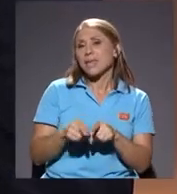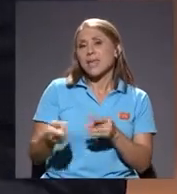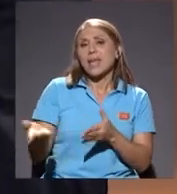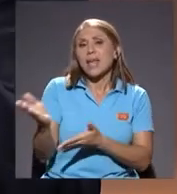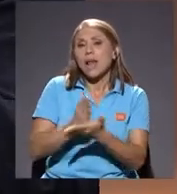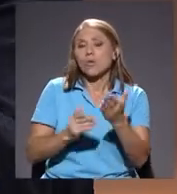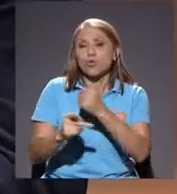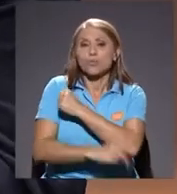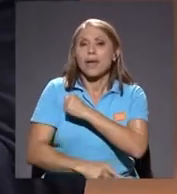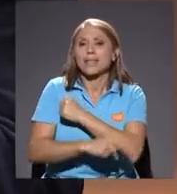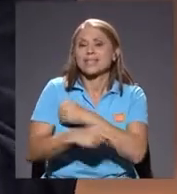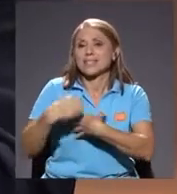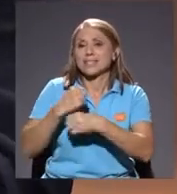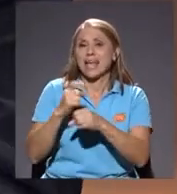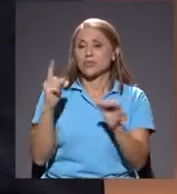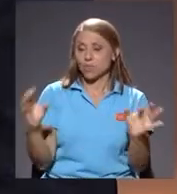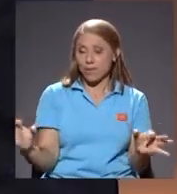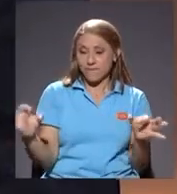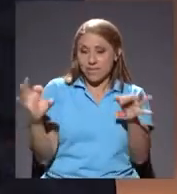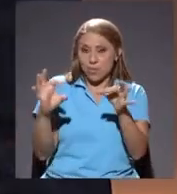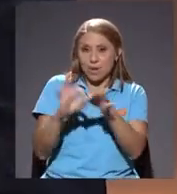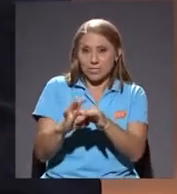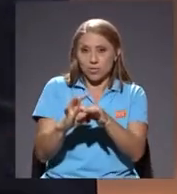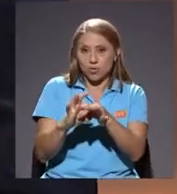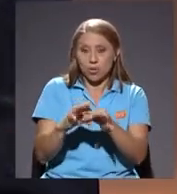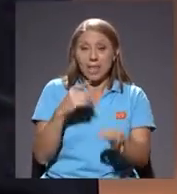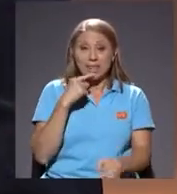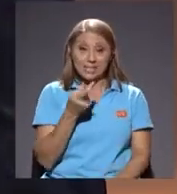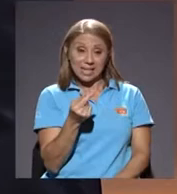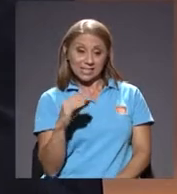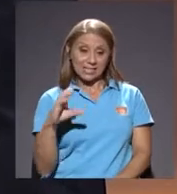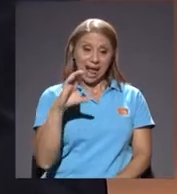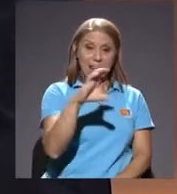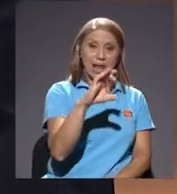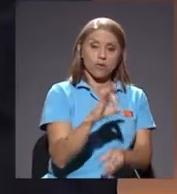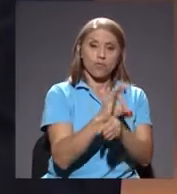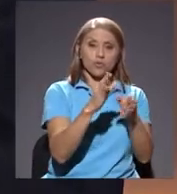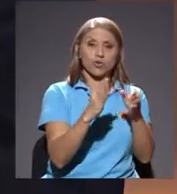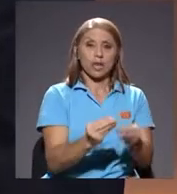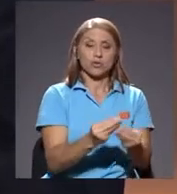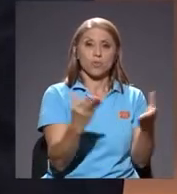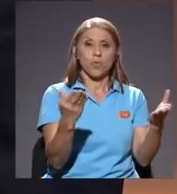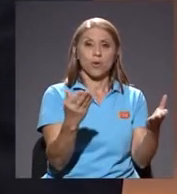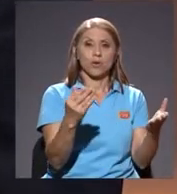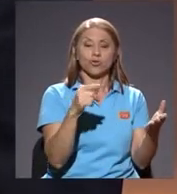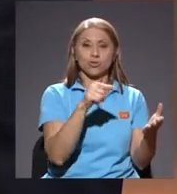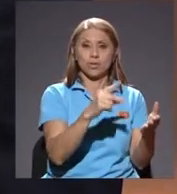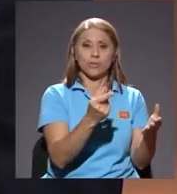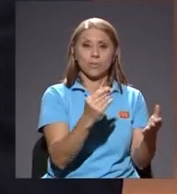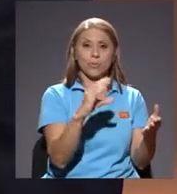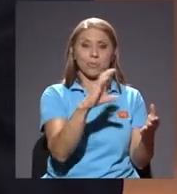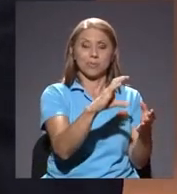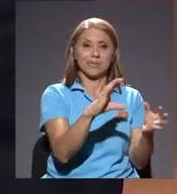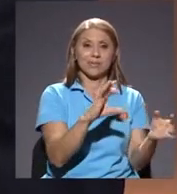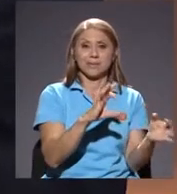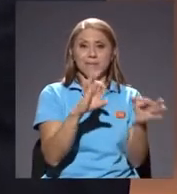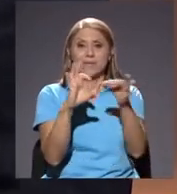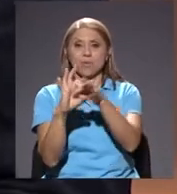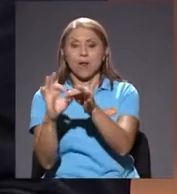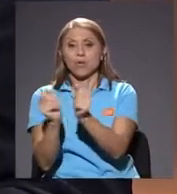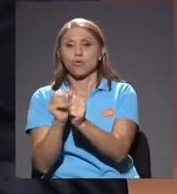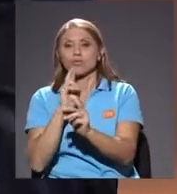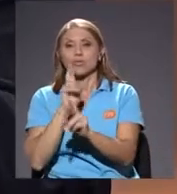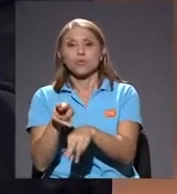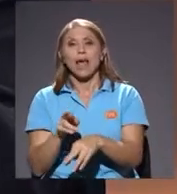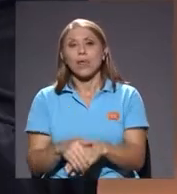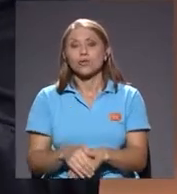países de que el salario de los funcionarios públicos esté vinculados directamente a la los resultados que se obtengan pero yo creo que